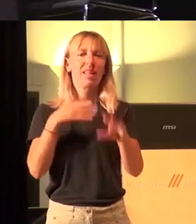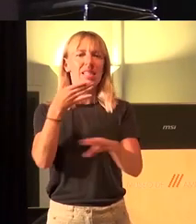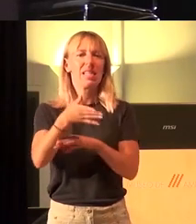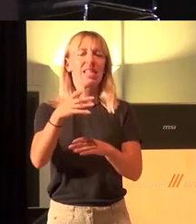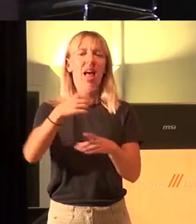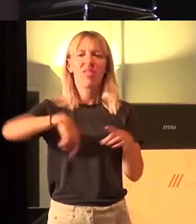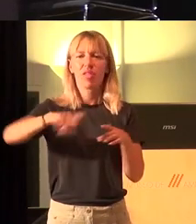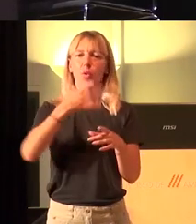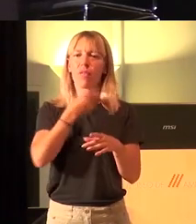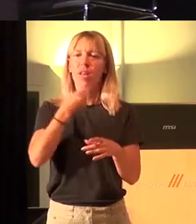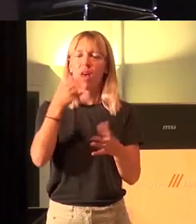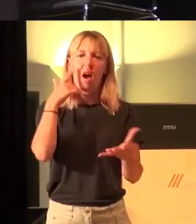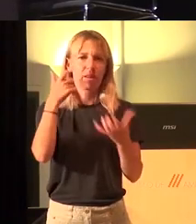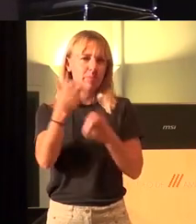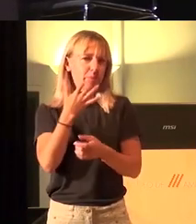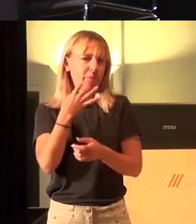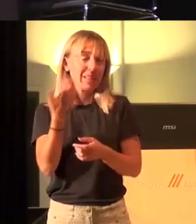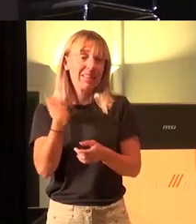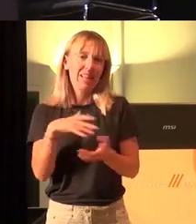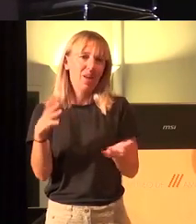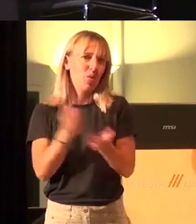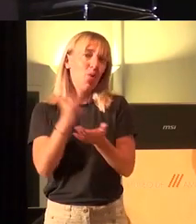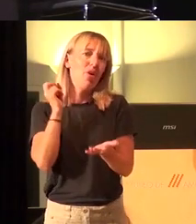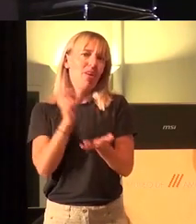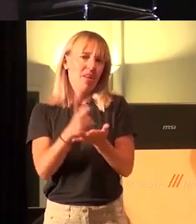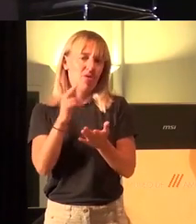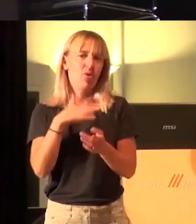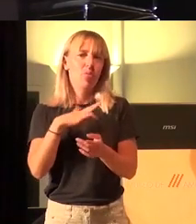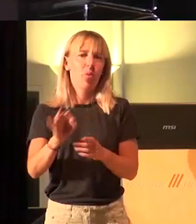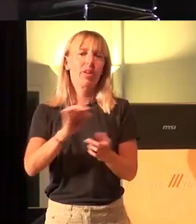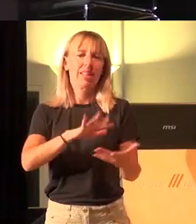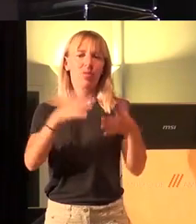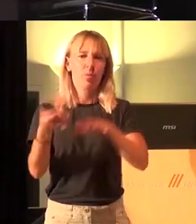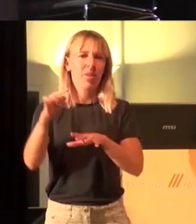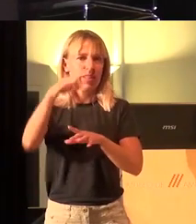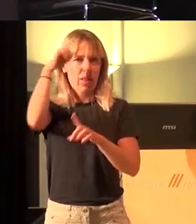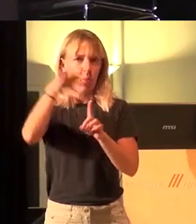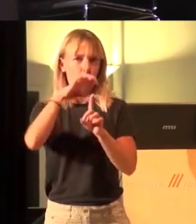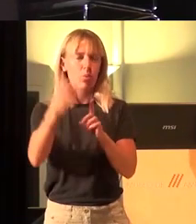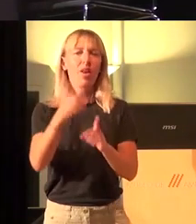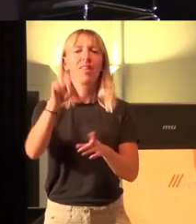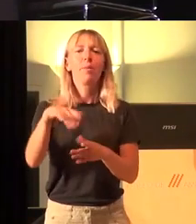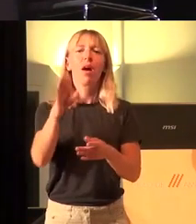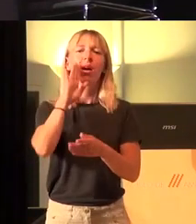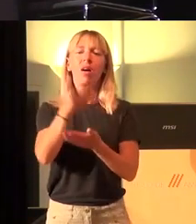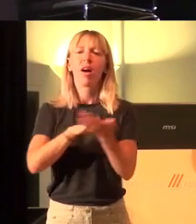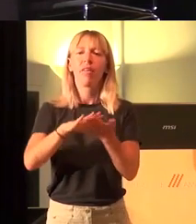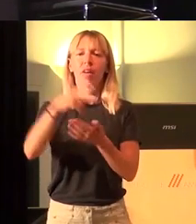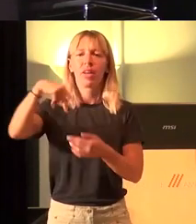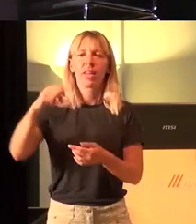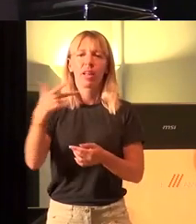de Bellas Artes, por ejemplo, pues ya es todo un reto y un poder transformador de esa cultura. Hablaba antes Nacho García